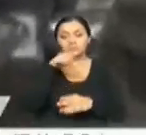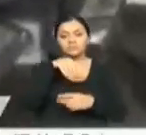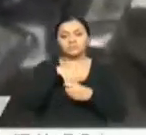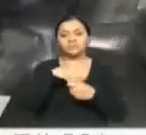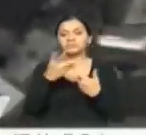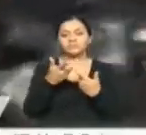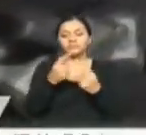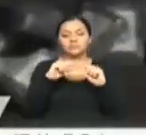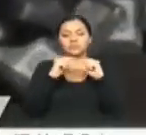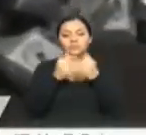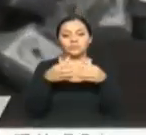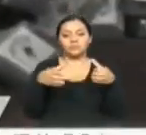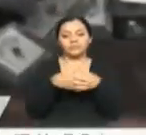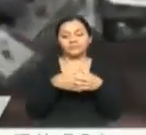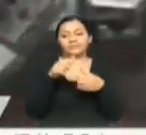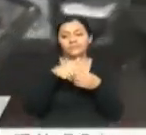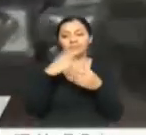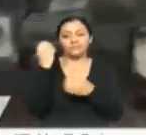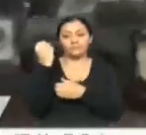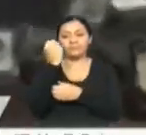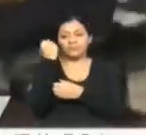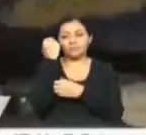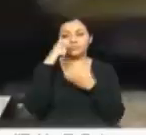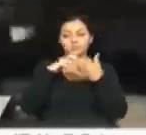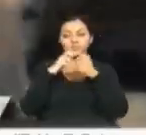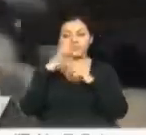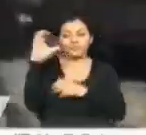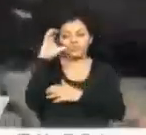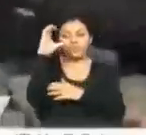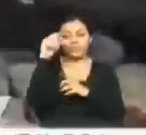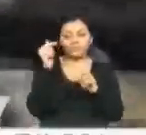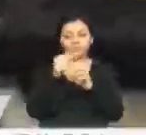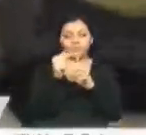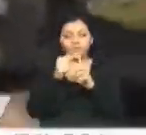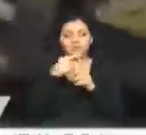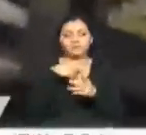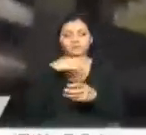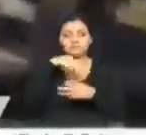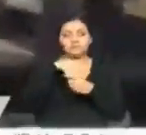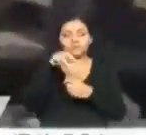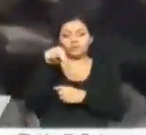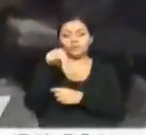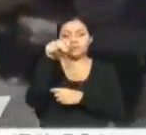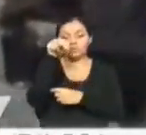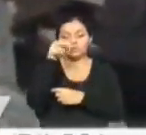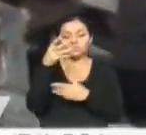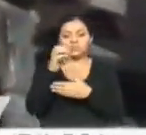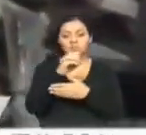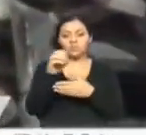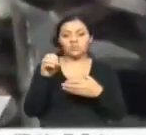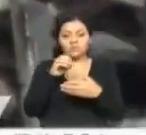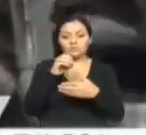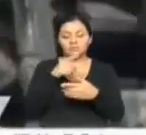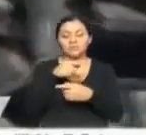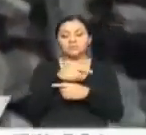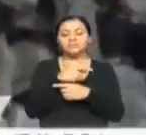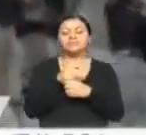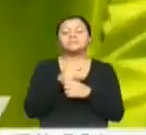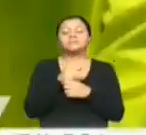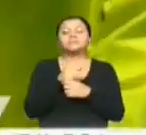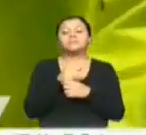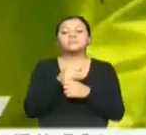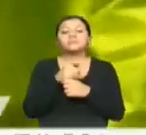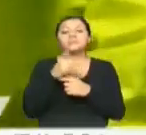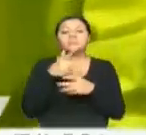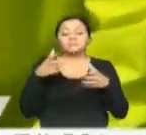Clan del Golfo, la principal banda criminal de Colombia y otras organizaciones que operan en el norte y oriente del país. El cargamento sería